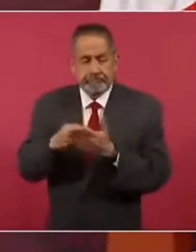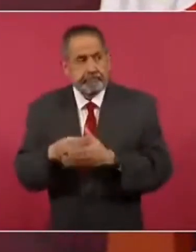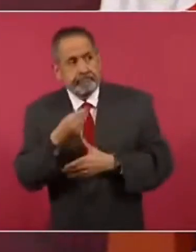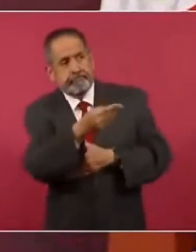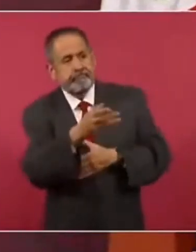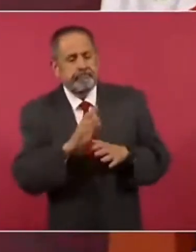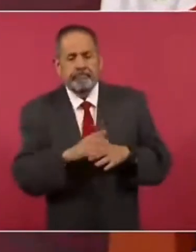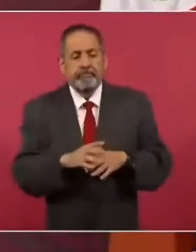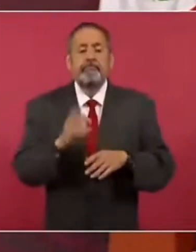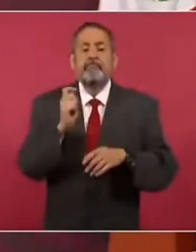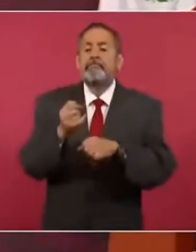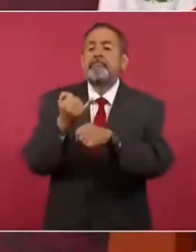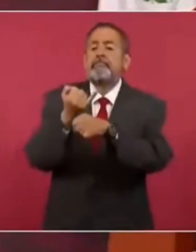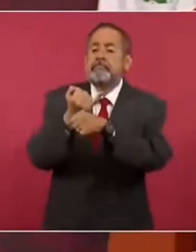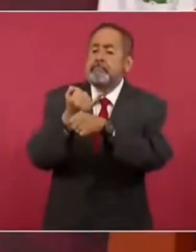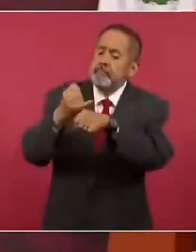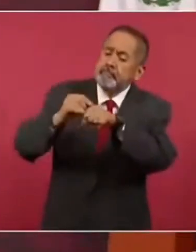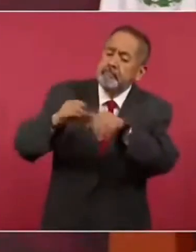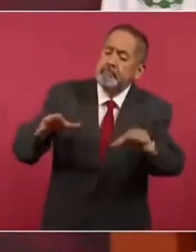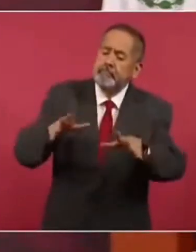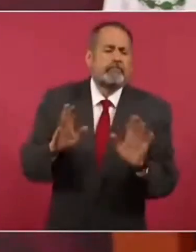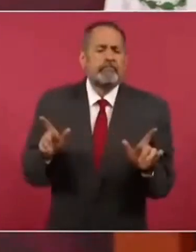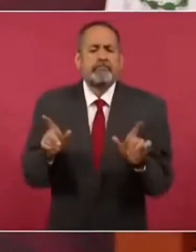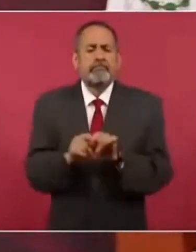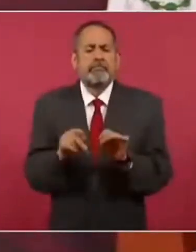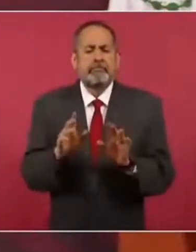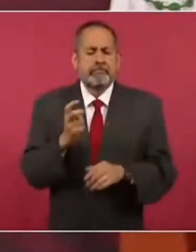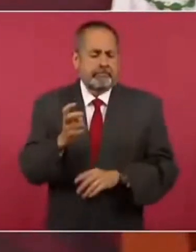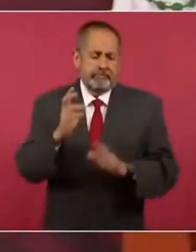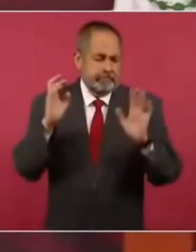no informar nada más.